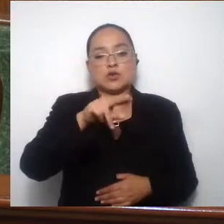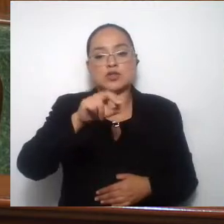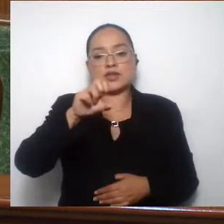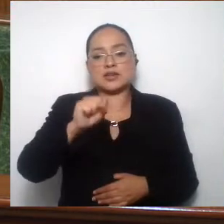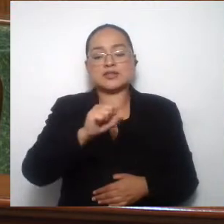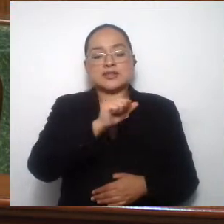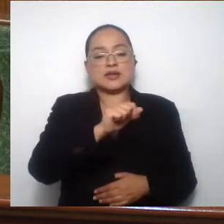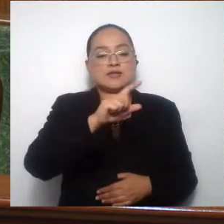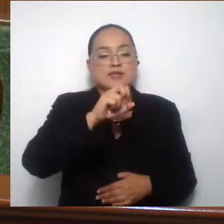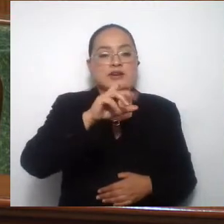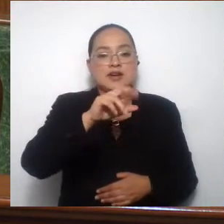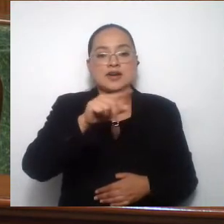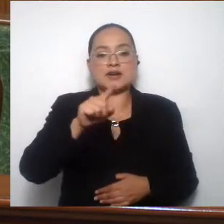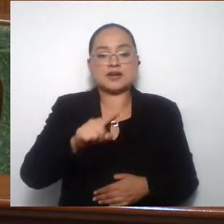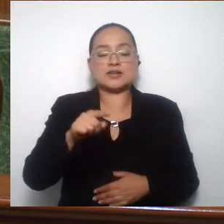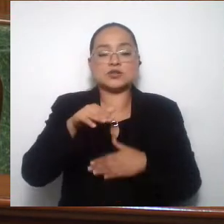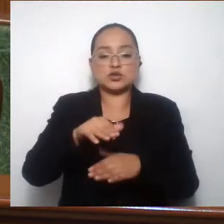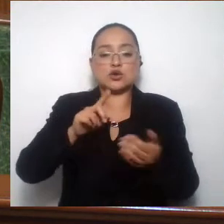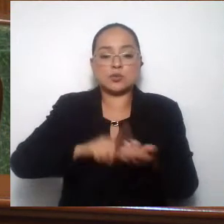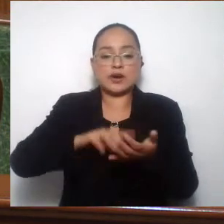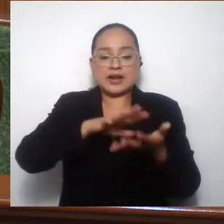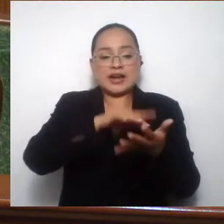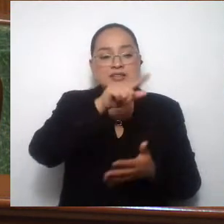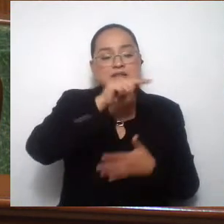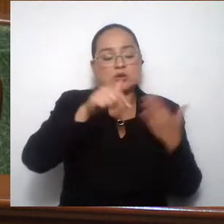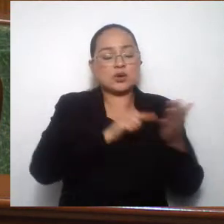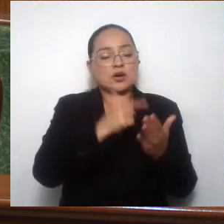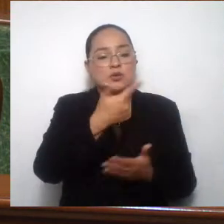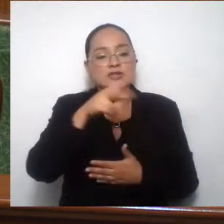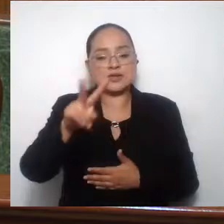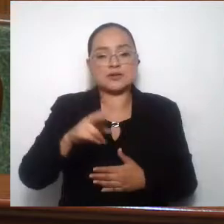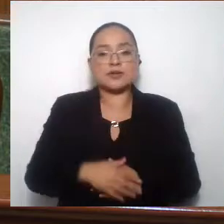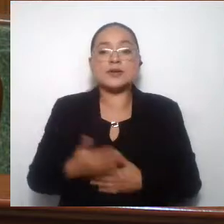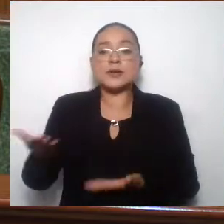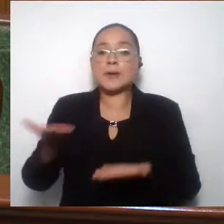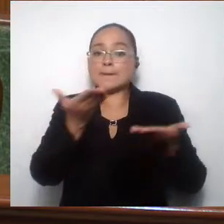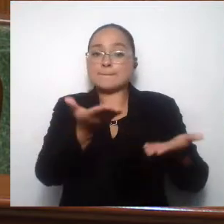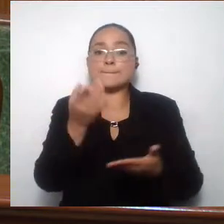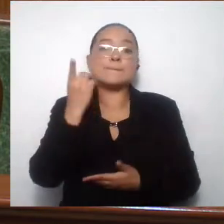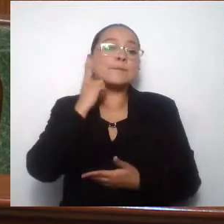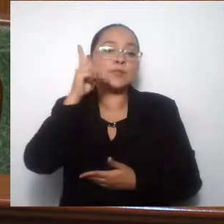Justicia Penal en Guasave. Tiene el uso de la voz, diputada.